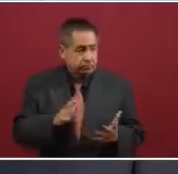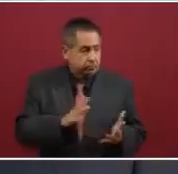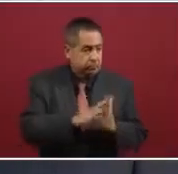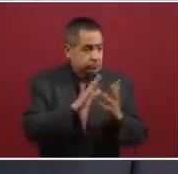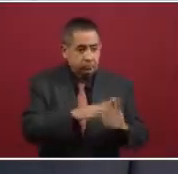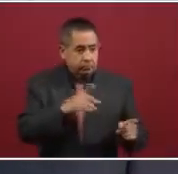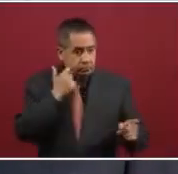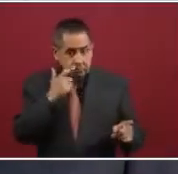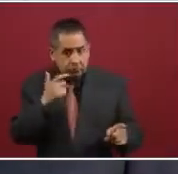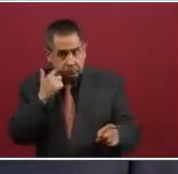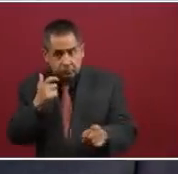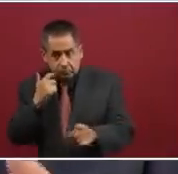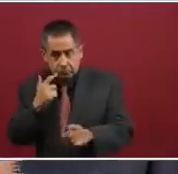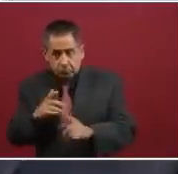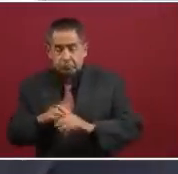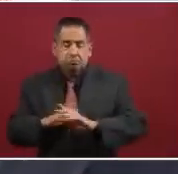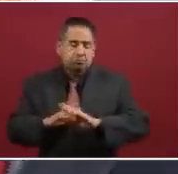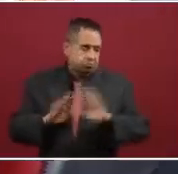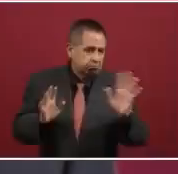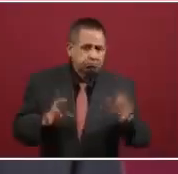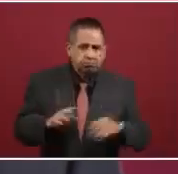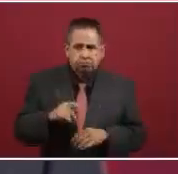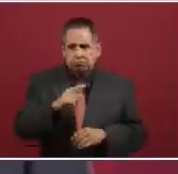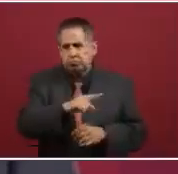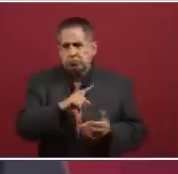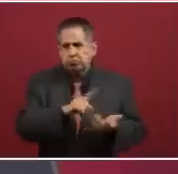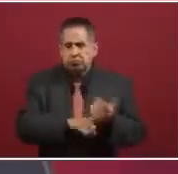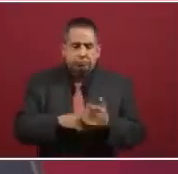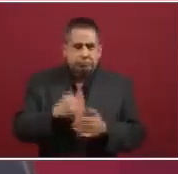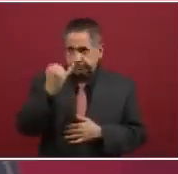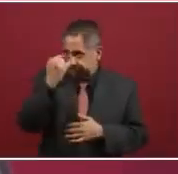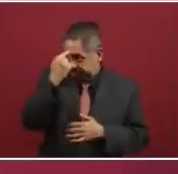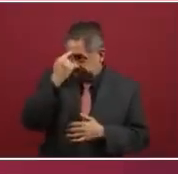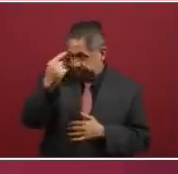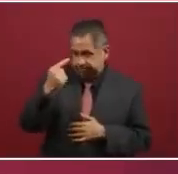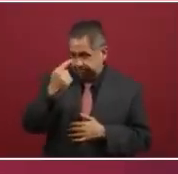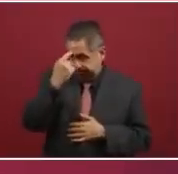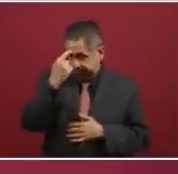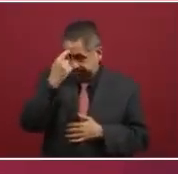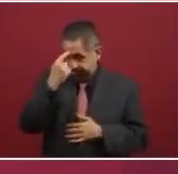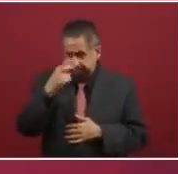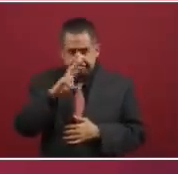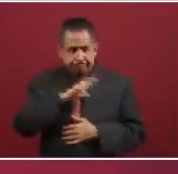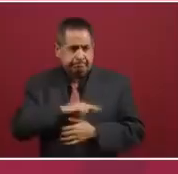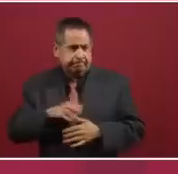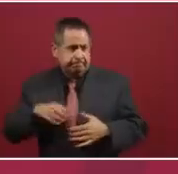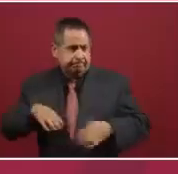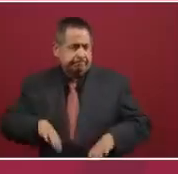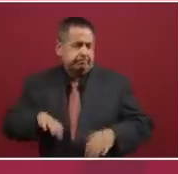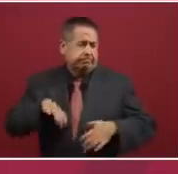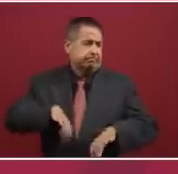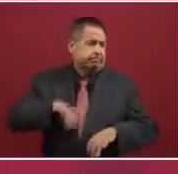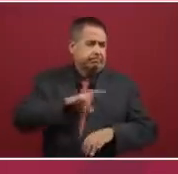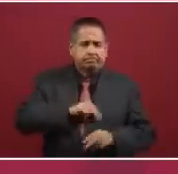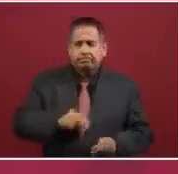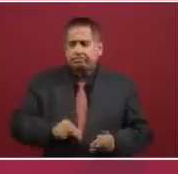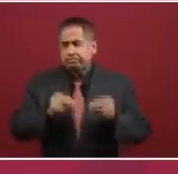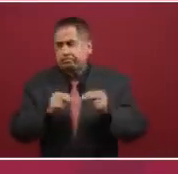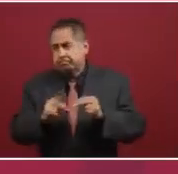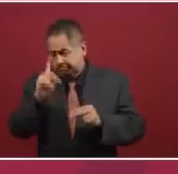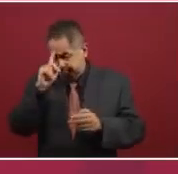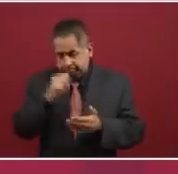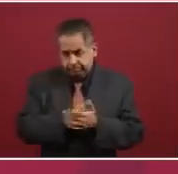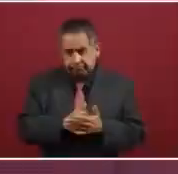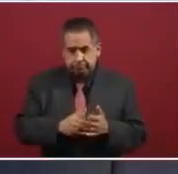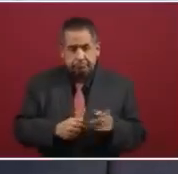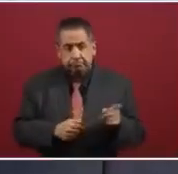participan porque solo buscan la rentabilidad, el negocio, y